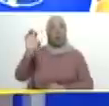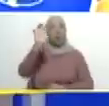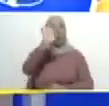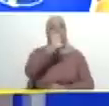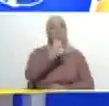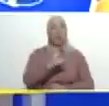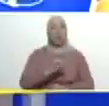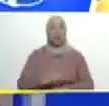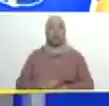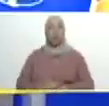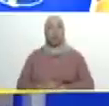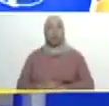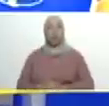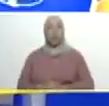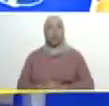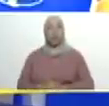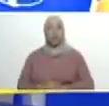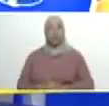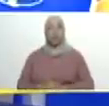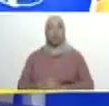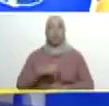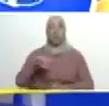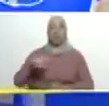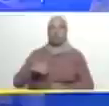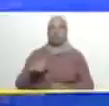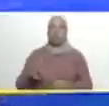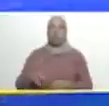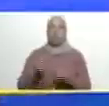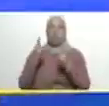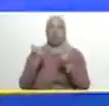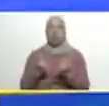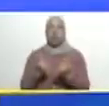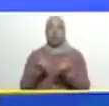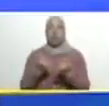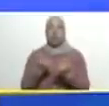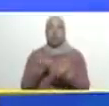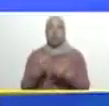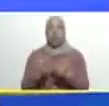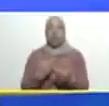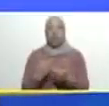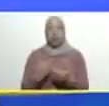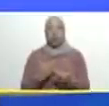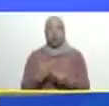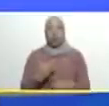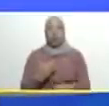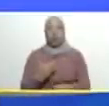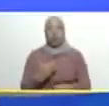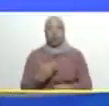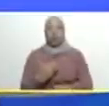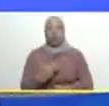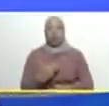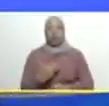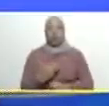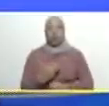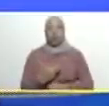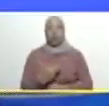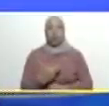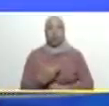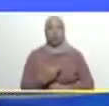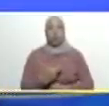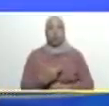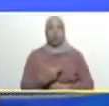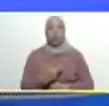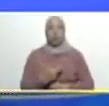Es nuestro coraje los que nos permitió establecer relaciones con Cuba cuando nadie